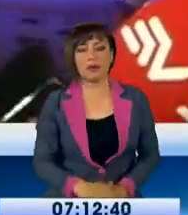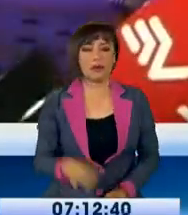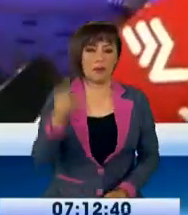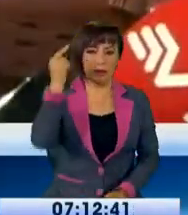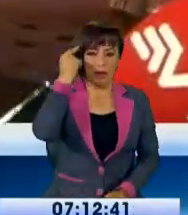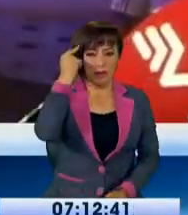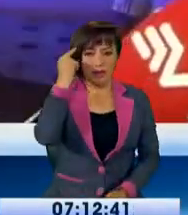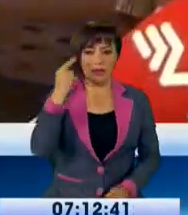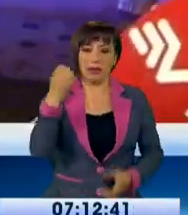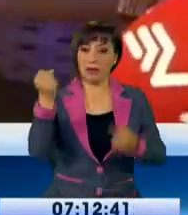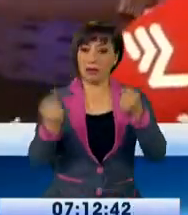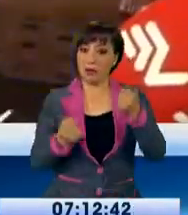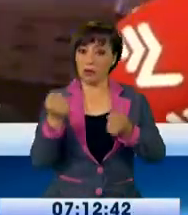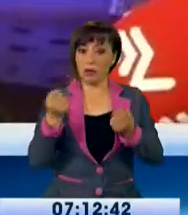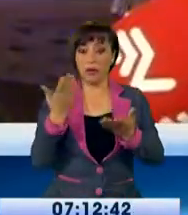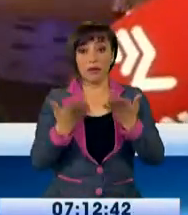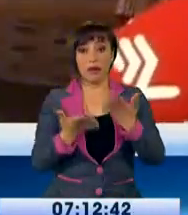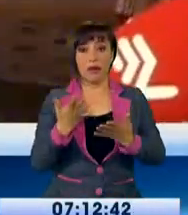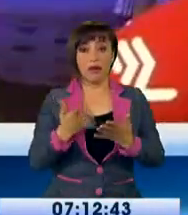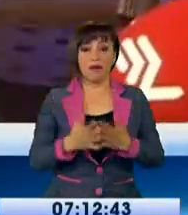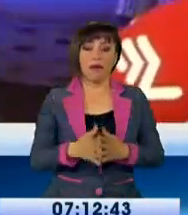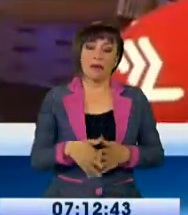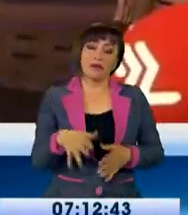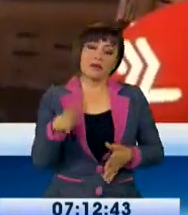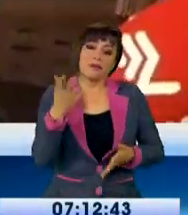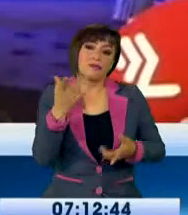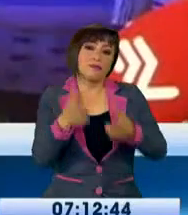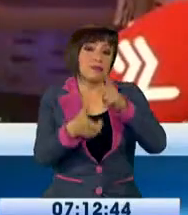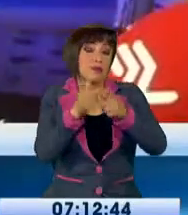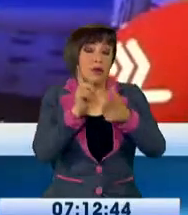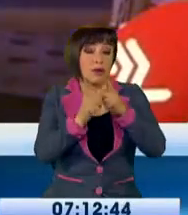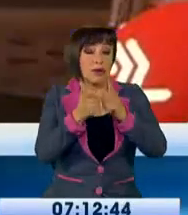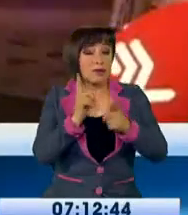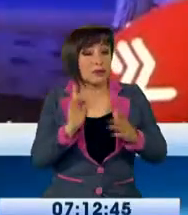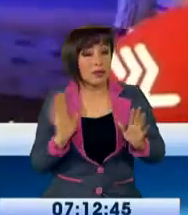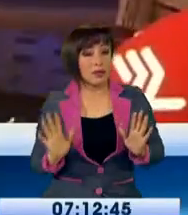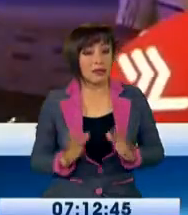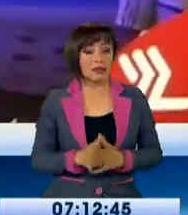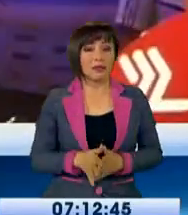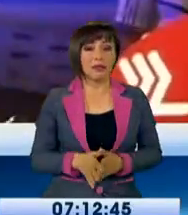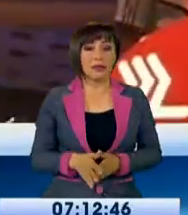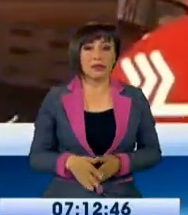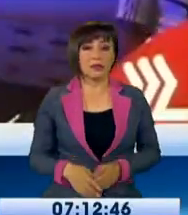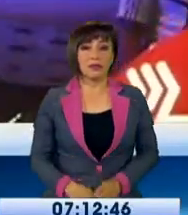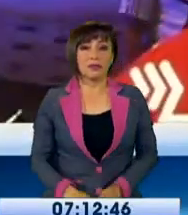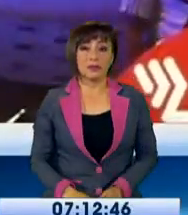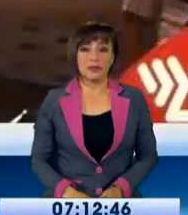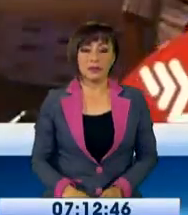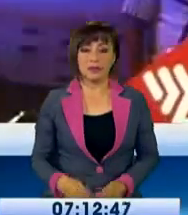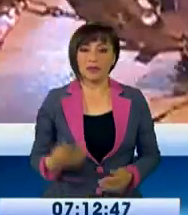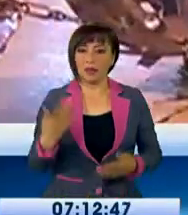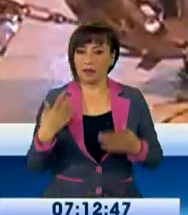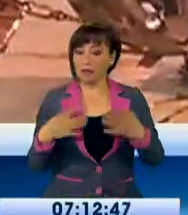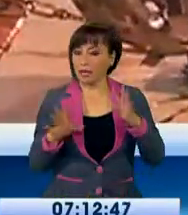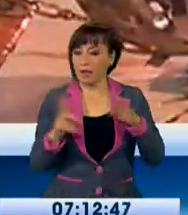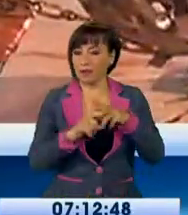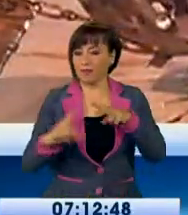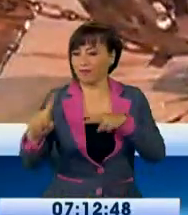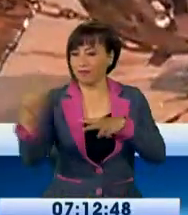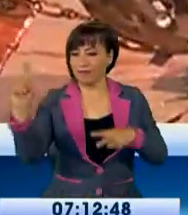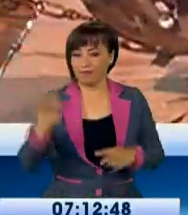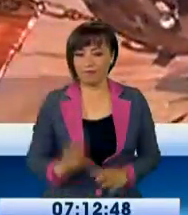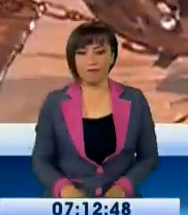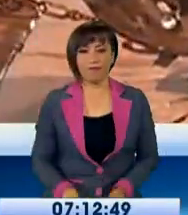que el conductor quizá había estado en embriaguez, por lo que se dio a la fuga. Aparentemente